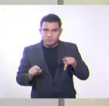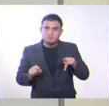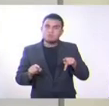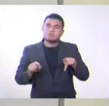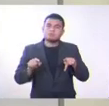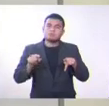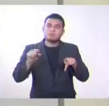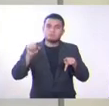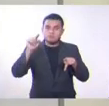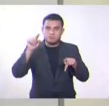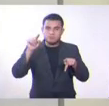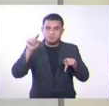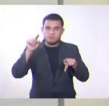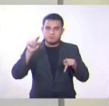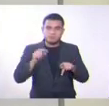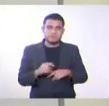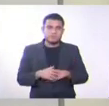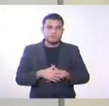un movimiento hacia arriba.